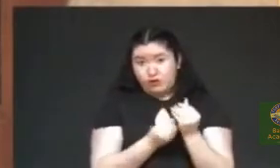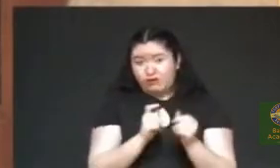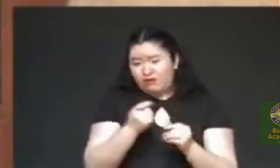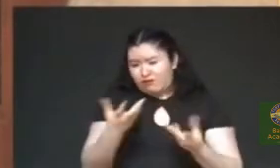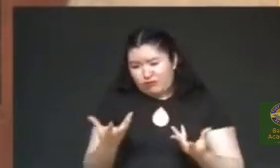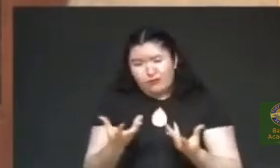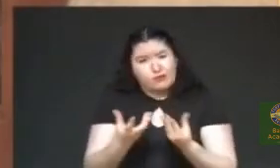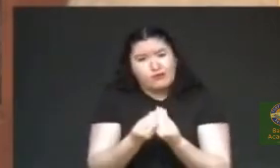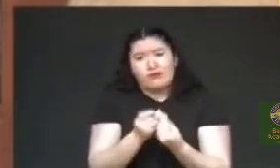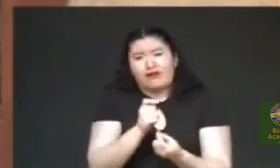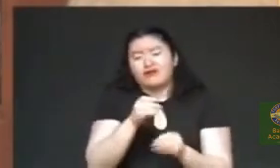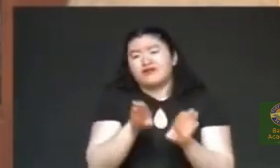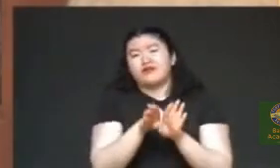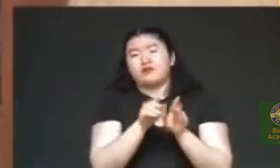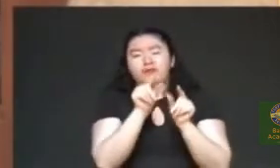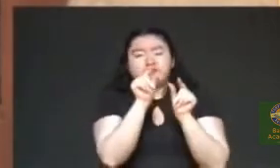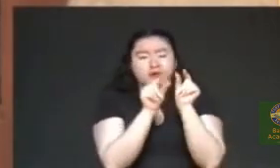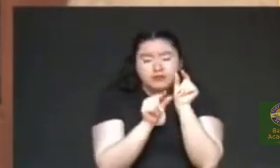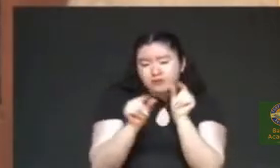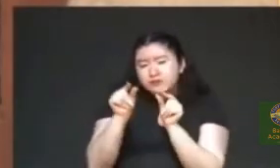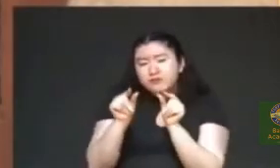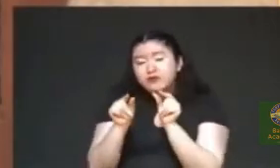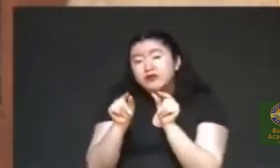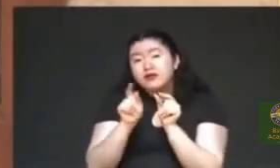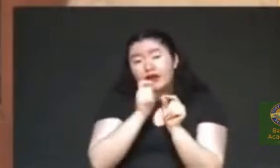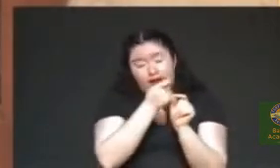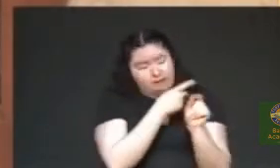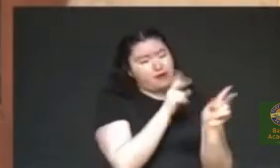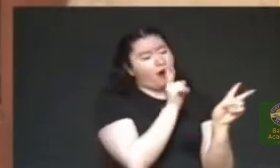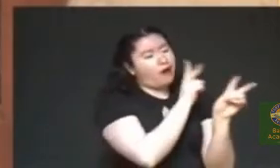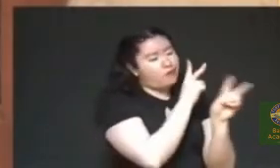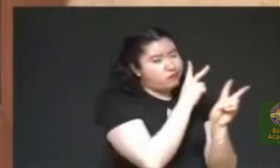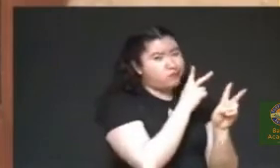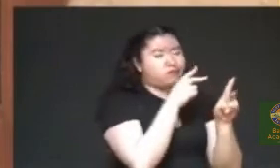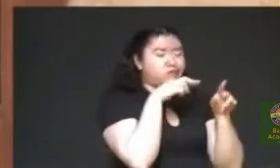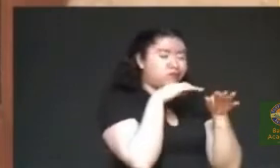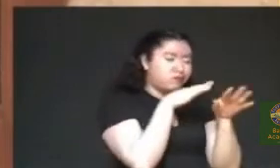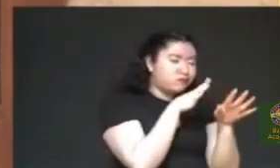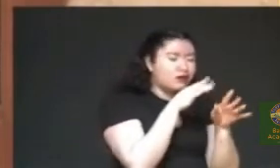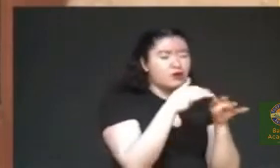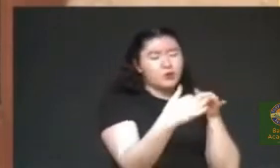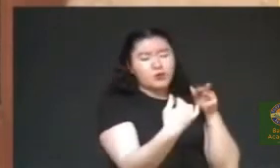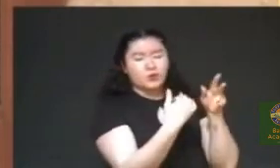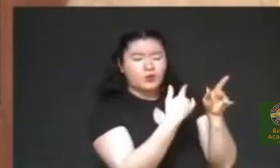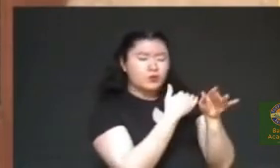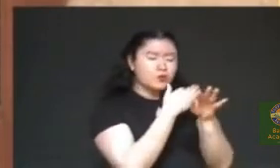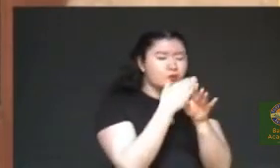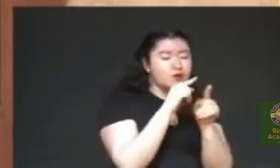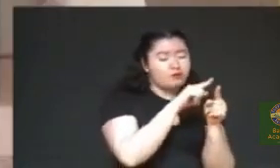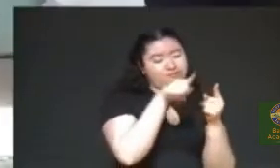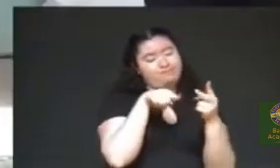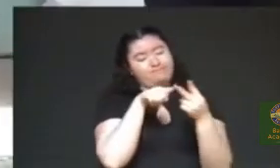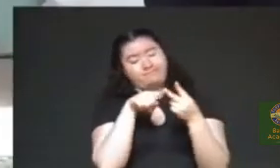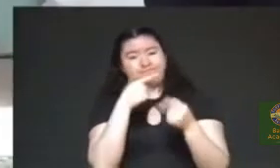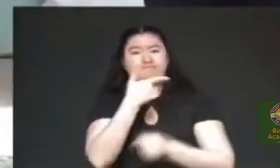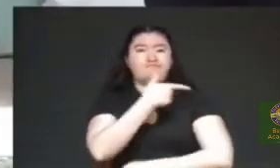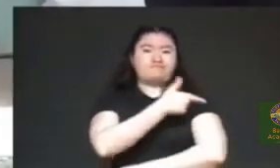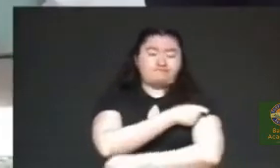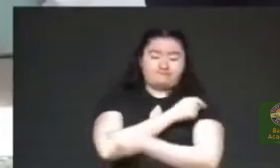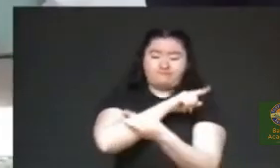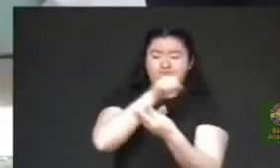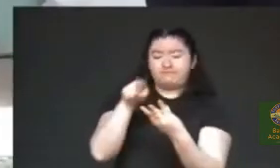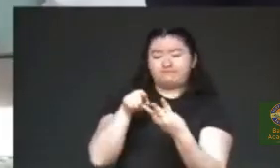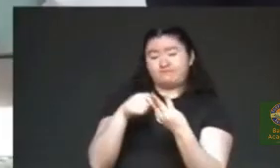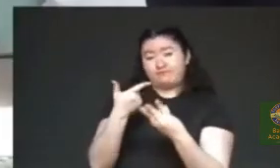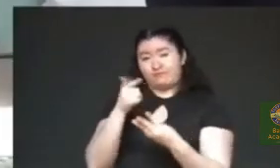ecuación, que por un lado está la ventilación, están la vacunación, están